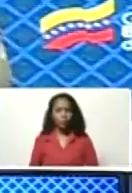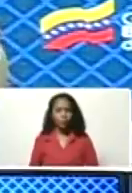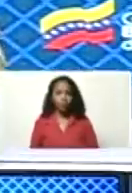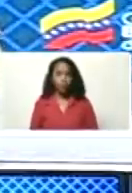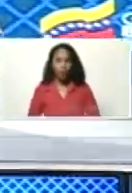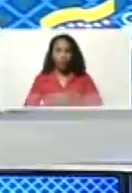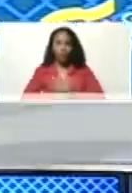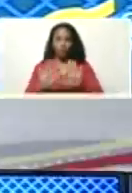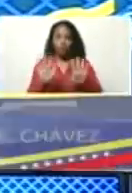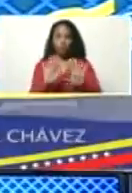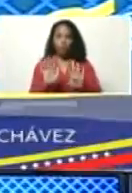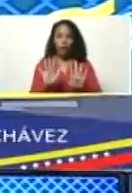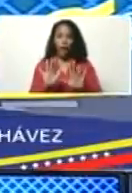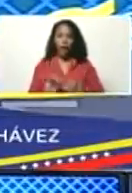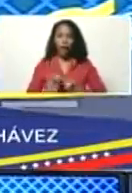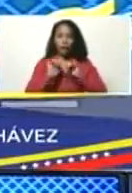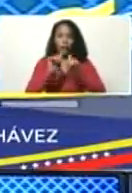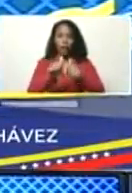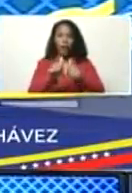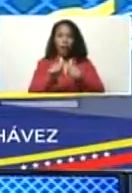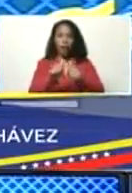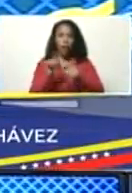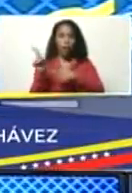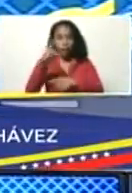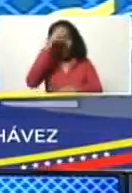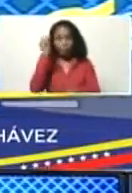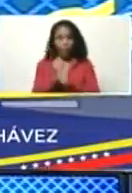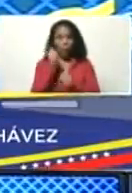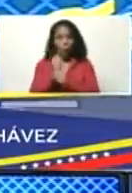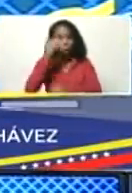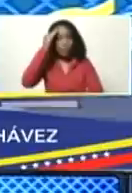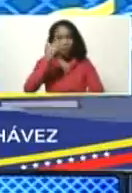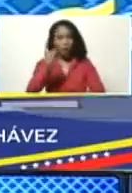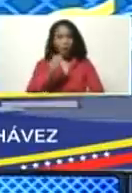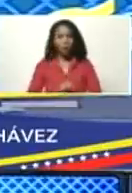Ya habían iniciado sus operaciones militares